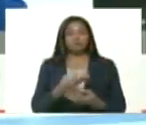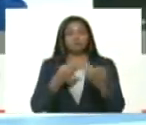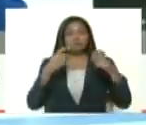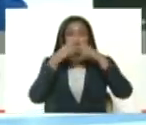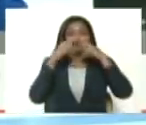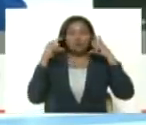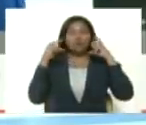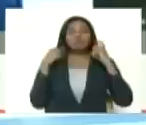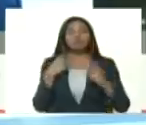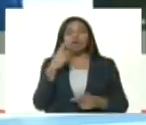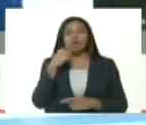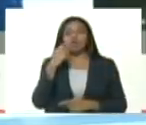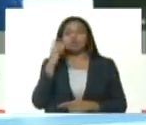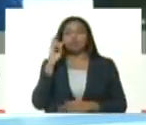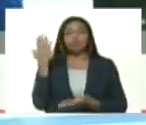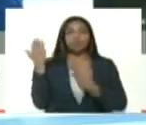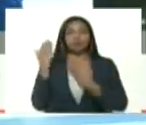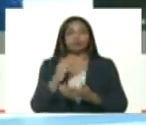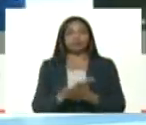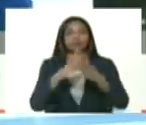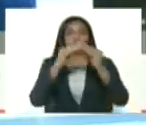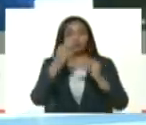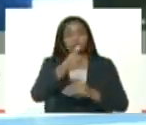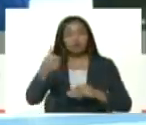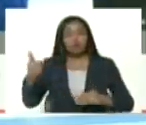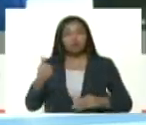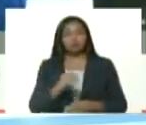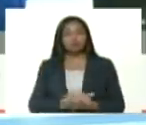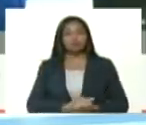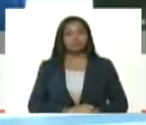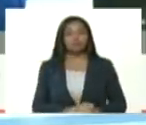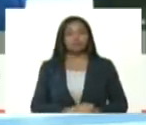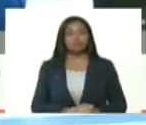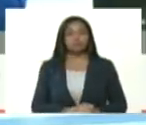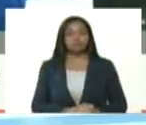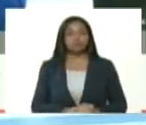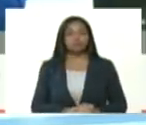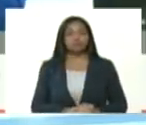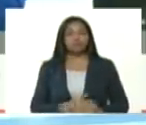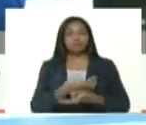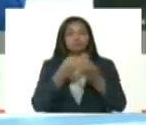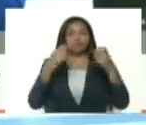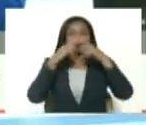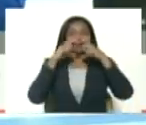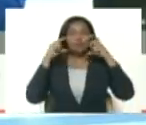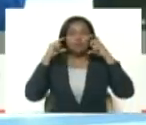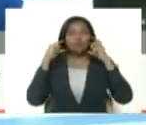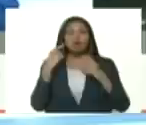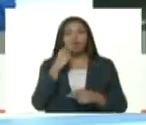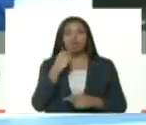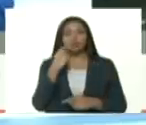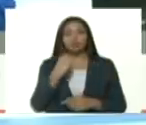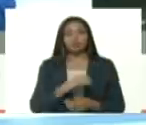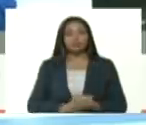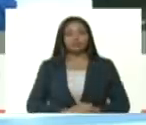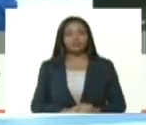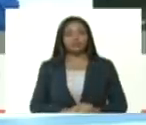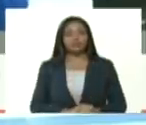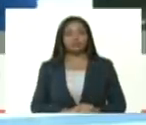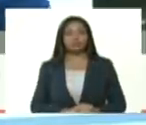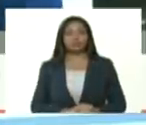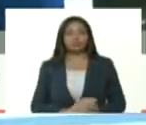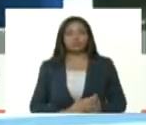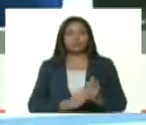tapabocas azules el camarógrafo, mira, todos los camarógrafos. Tiene tremendo tapabocas azules. Dirige